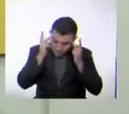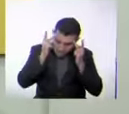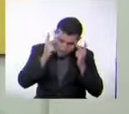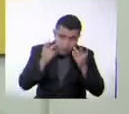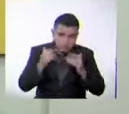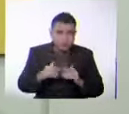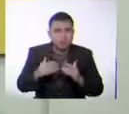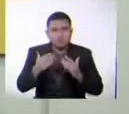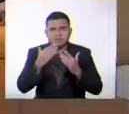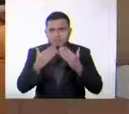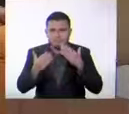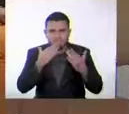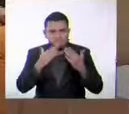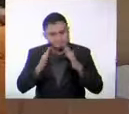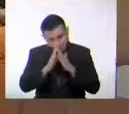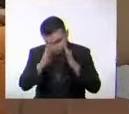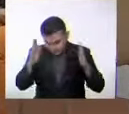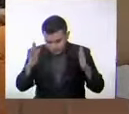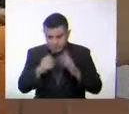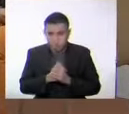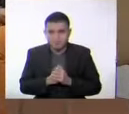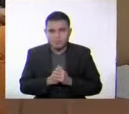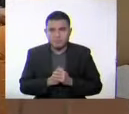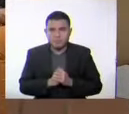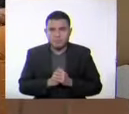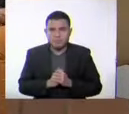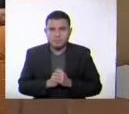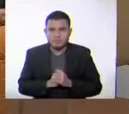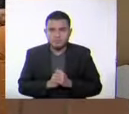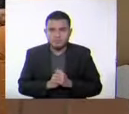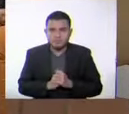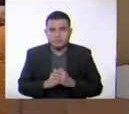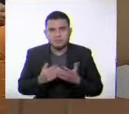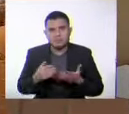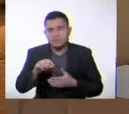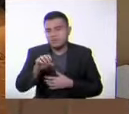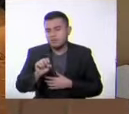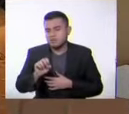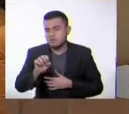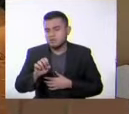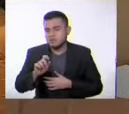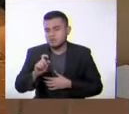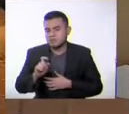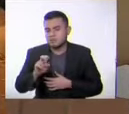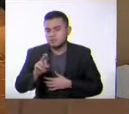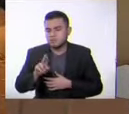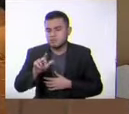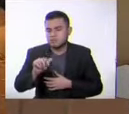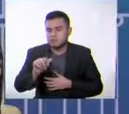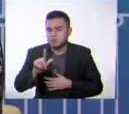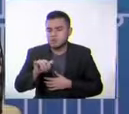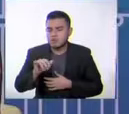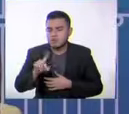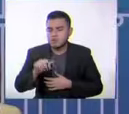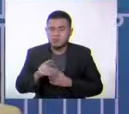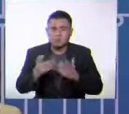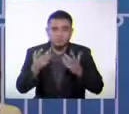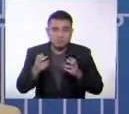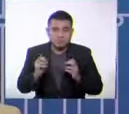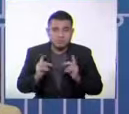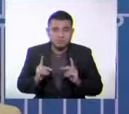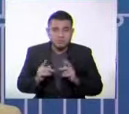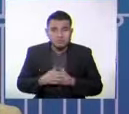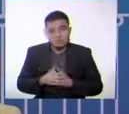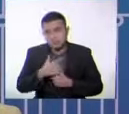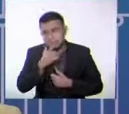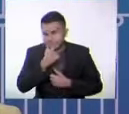hoy. Efectivamente, hablar de sexualidad muchas veces, de repente a algunos como que